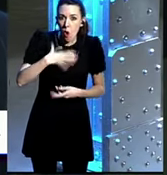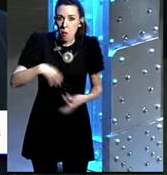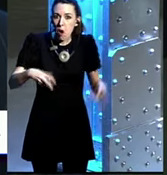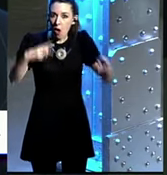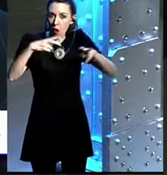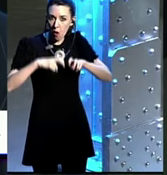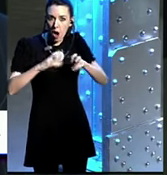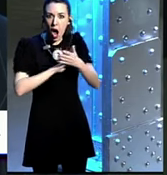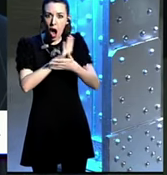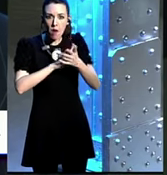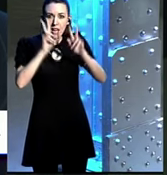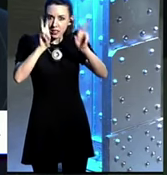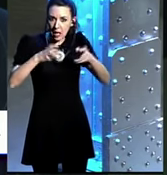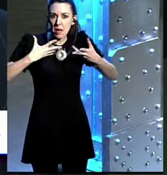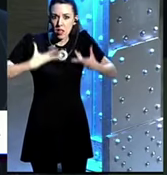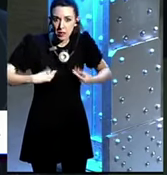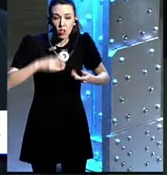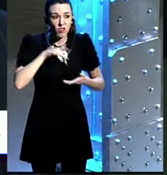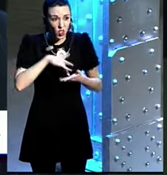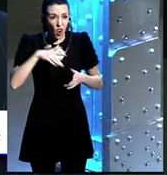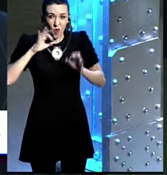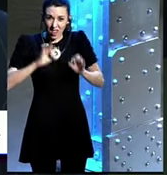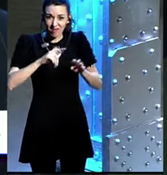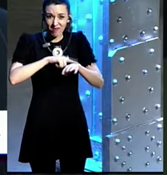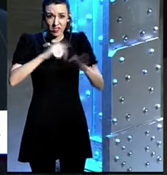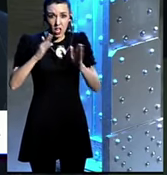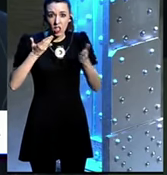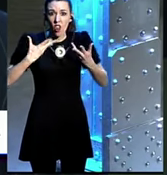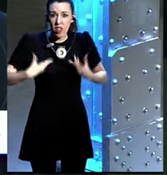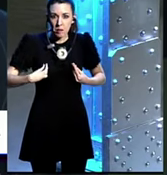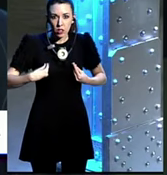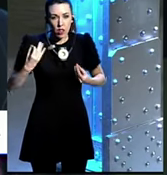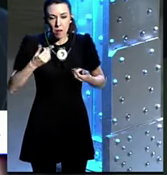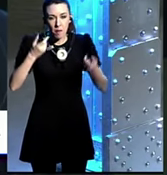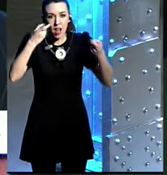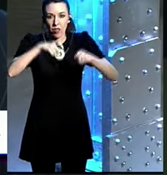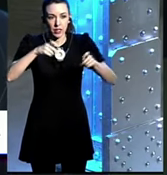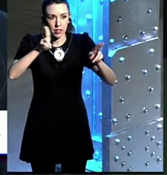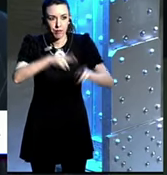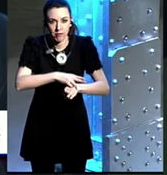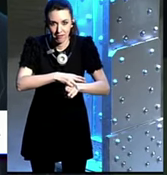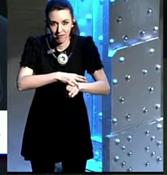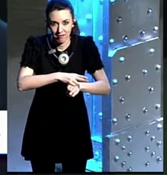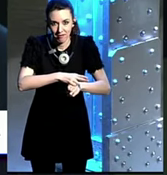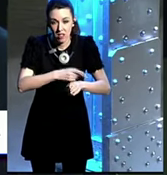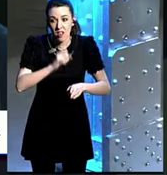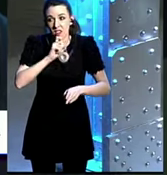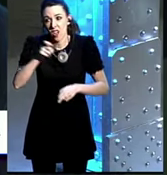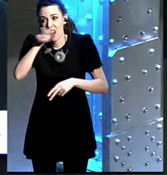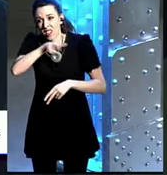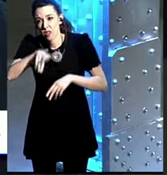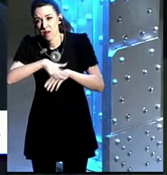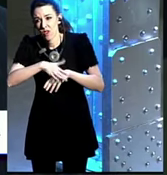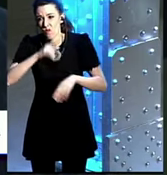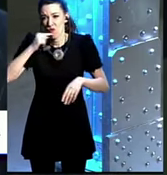sentarme aquí y hablar sobre la depresión. Pero cuando estoy deprimido tengo que cancelar citas. Y me encuentro a mí mismo diciéndole a la gente, ay, es que